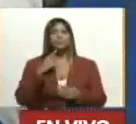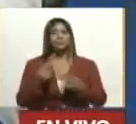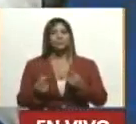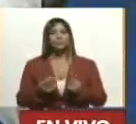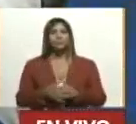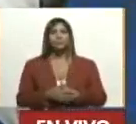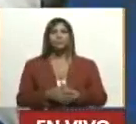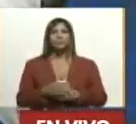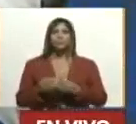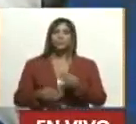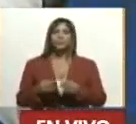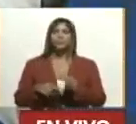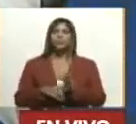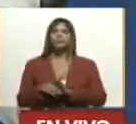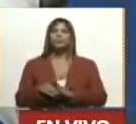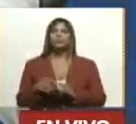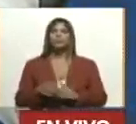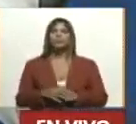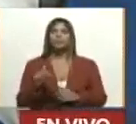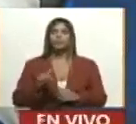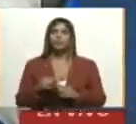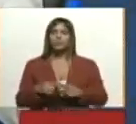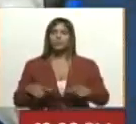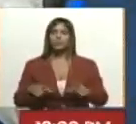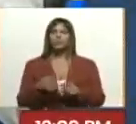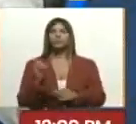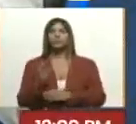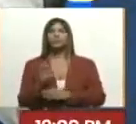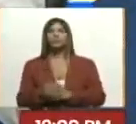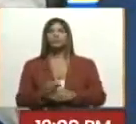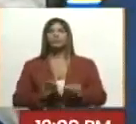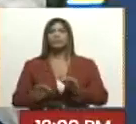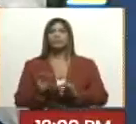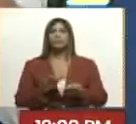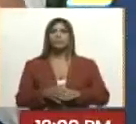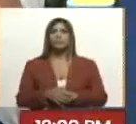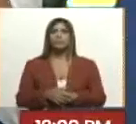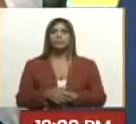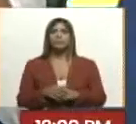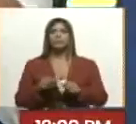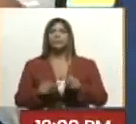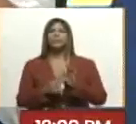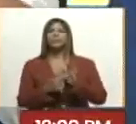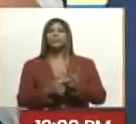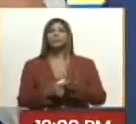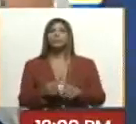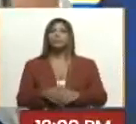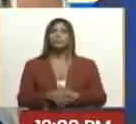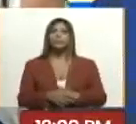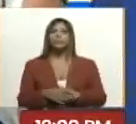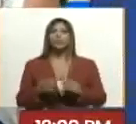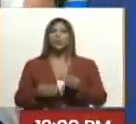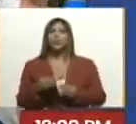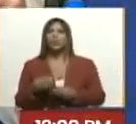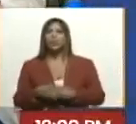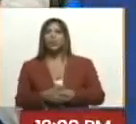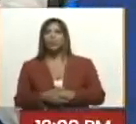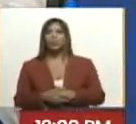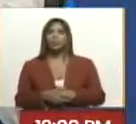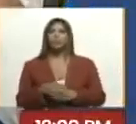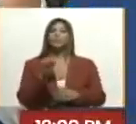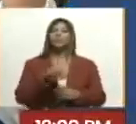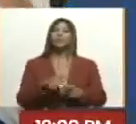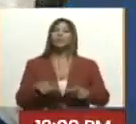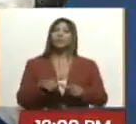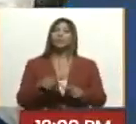atentos a lo que se va a seguir desarrollando en este foro que se ha preparado para seguir exponiendo y develando cómo se genera